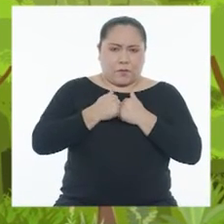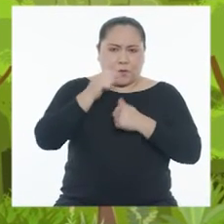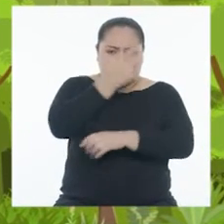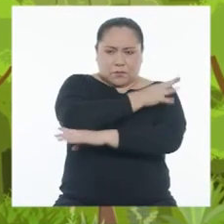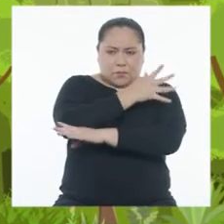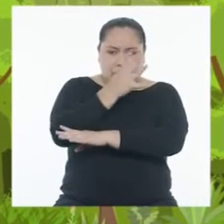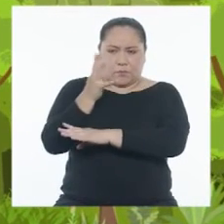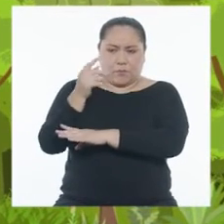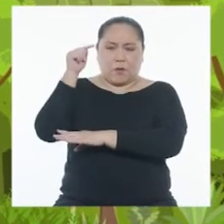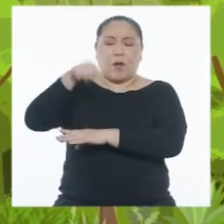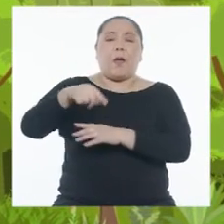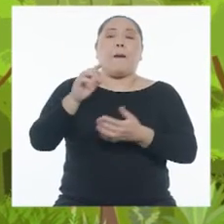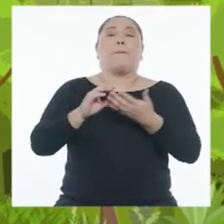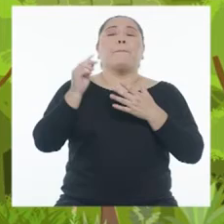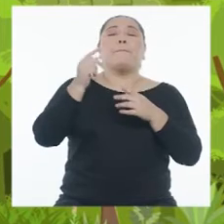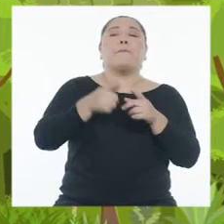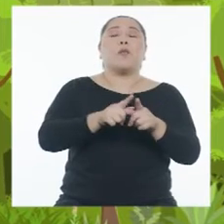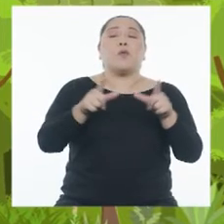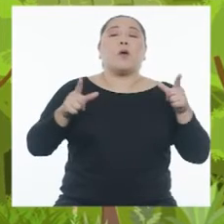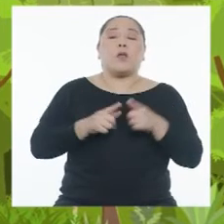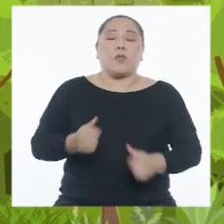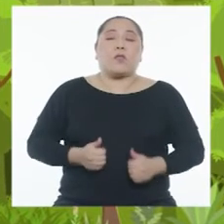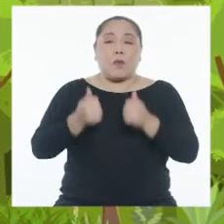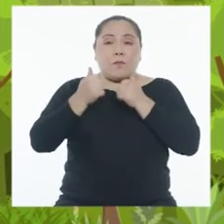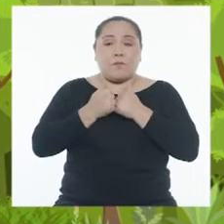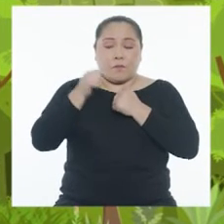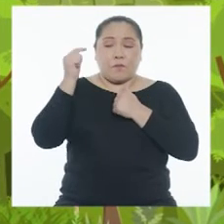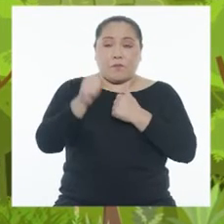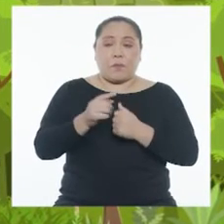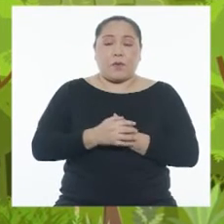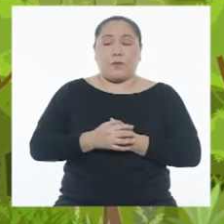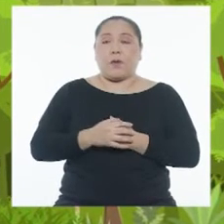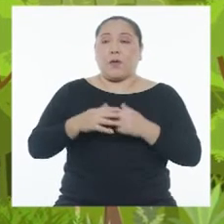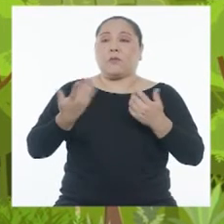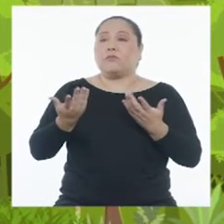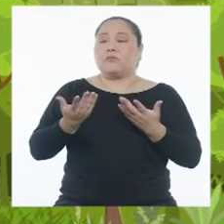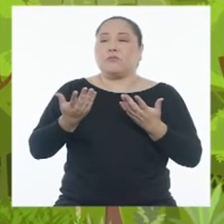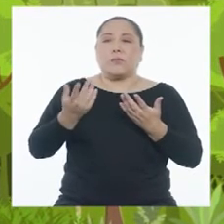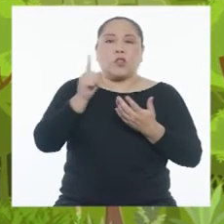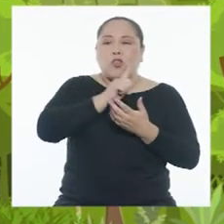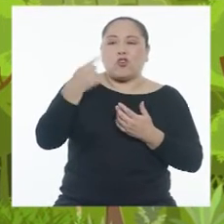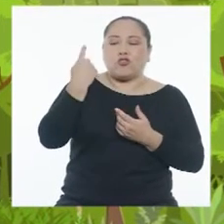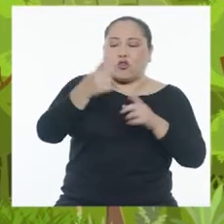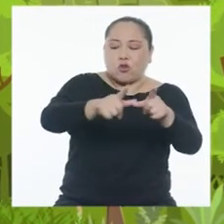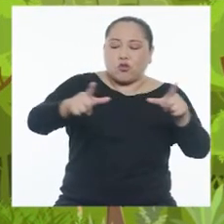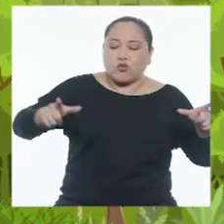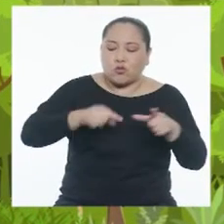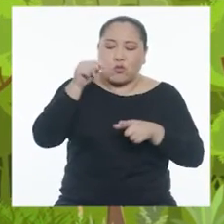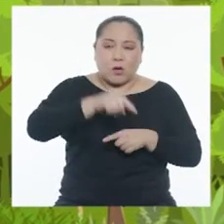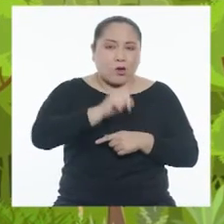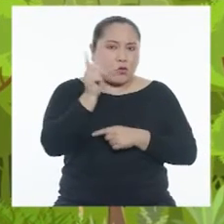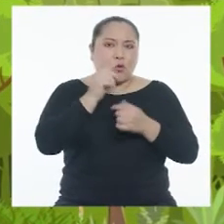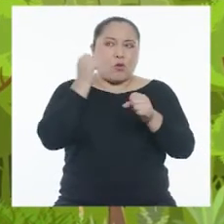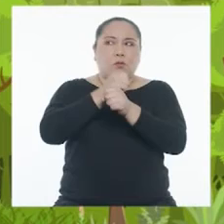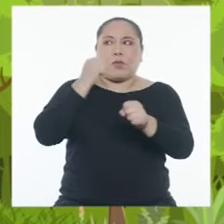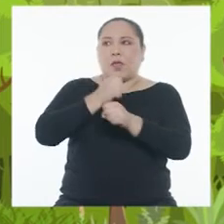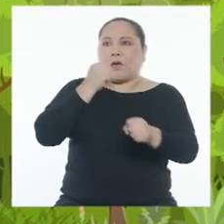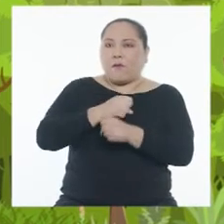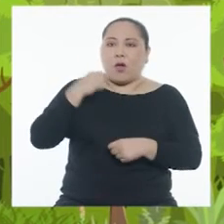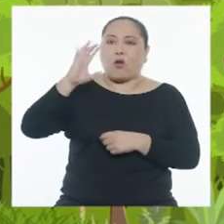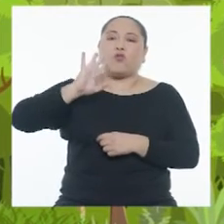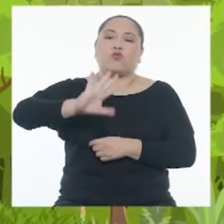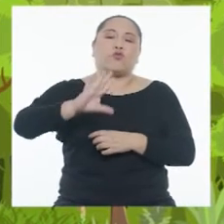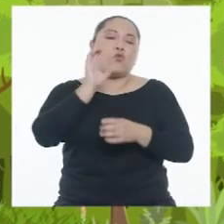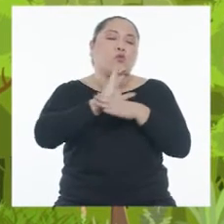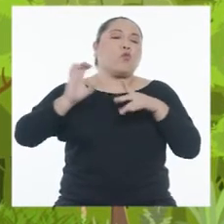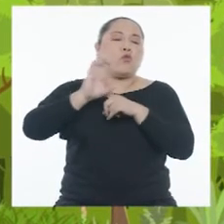indígenas amazónicos, porque son sus medios de subsistencia. Allí se encuentran no solamente sus tierras, sino también sus actividades económicas,